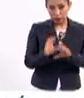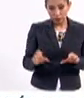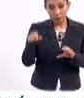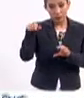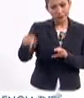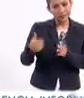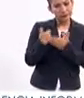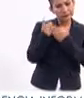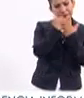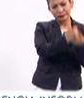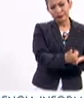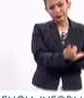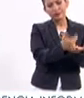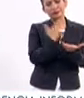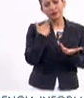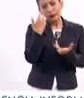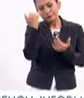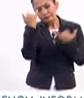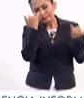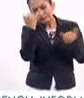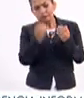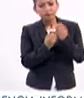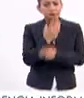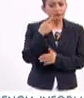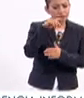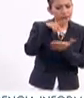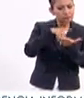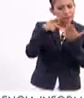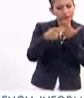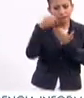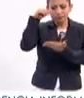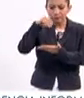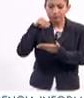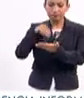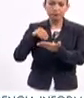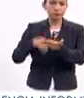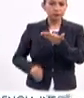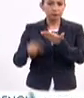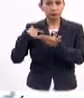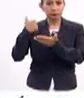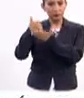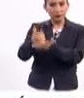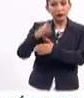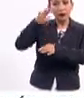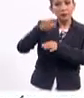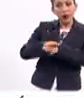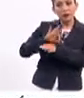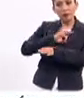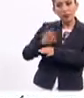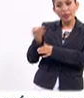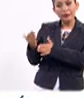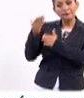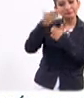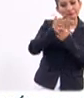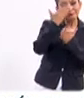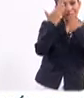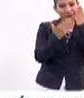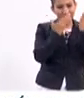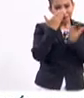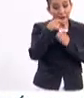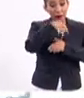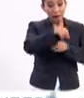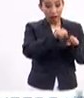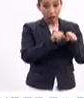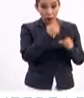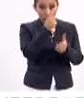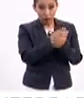han permitido desarrollar nuevos proyectos que amplían la opción de estudiar no solo en